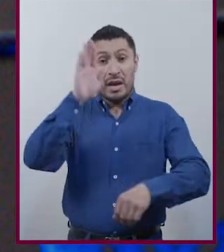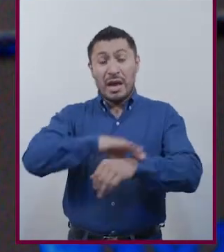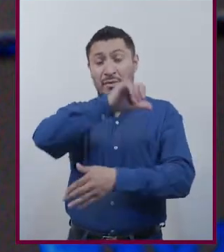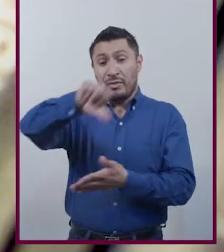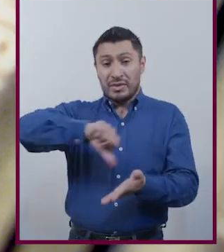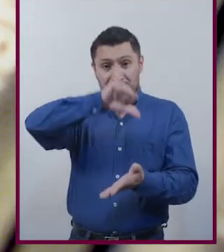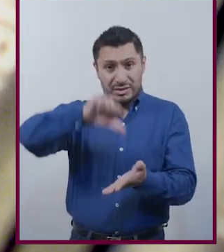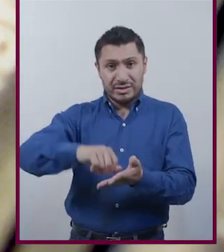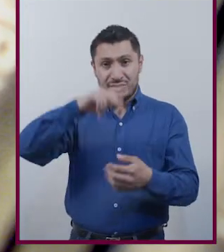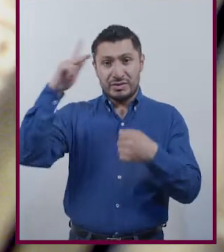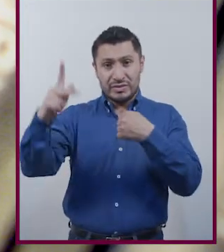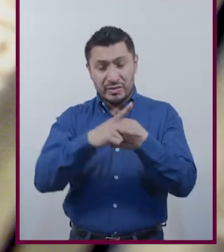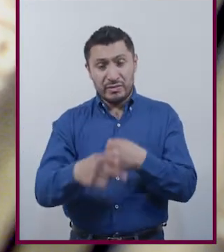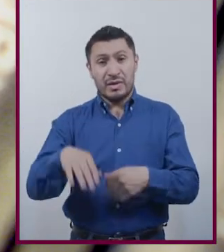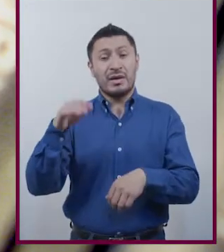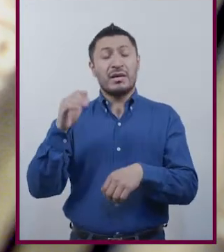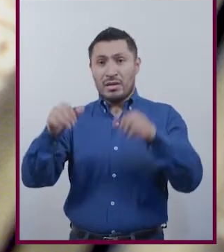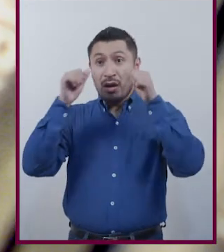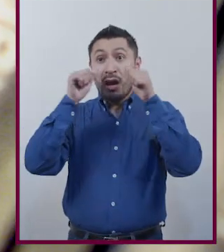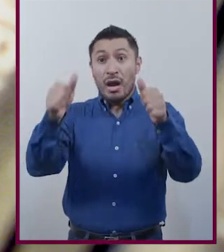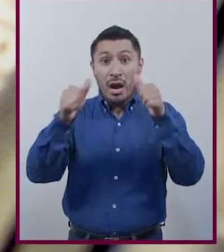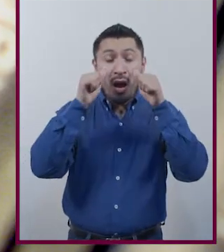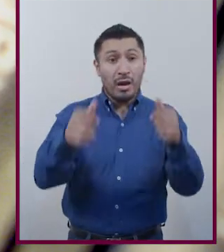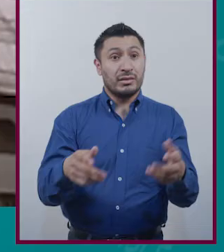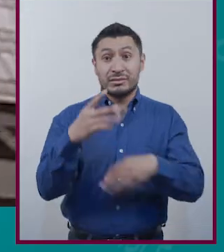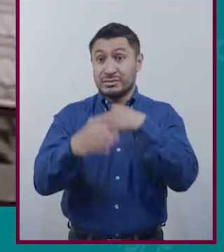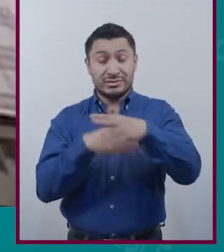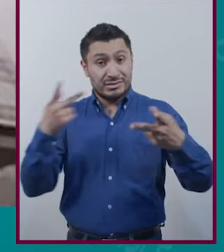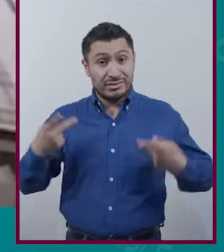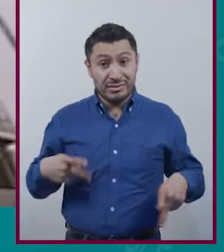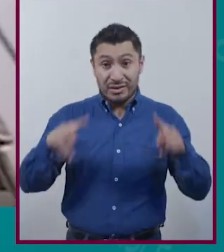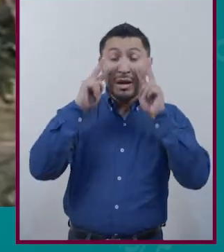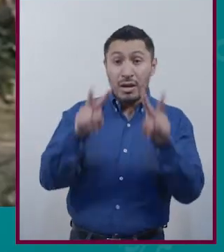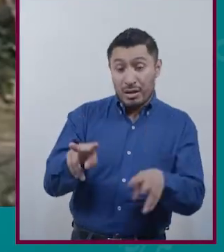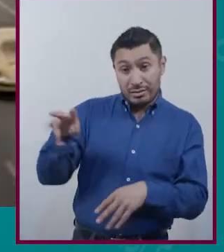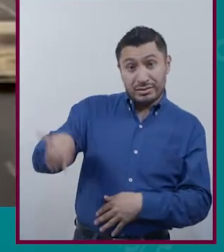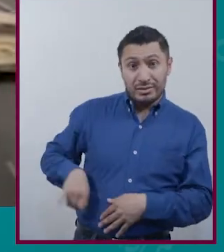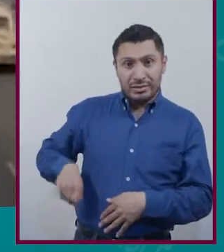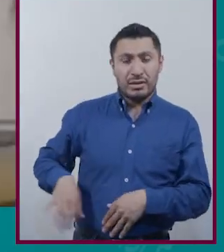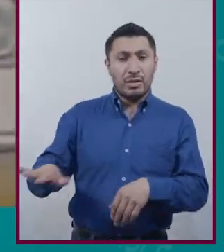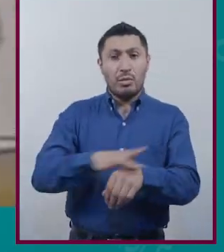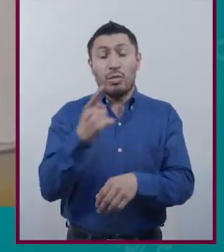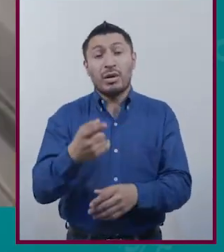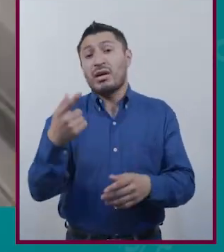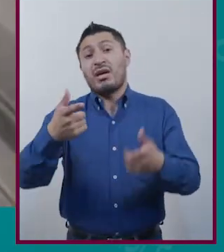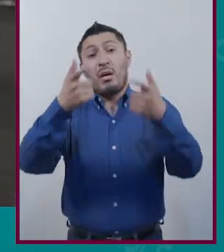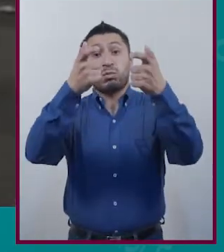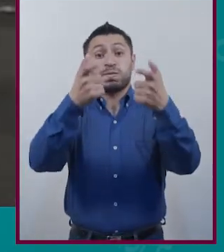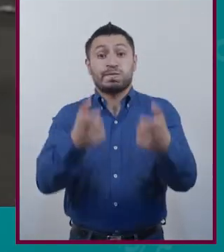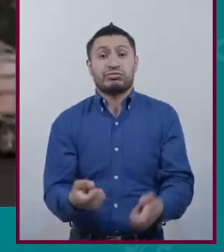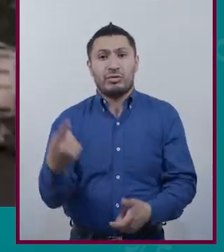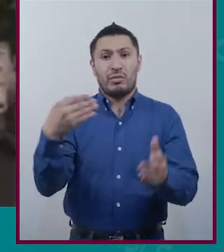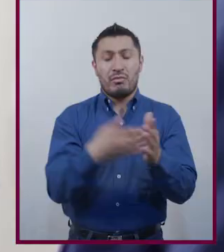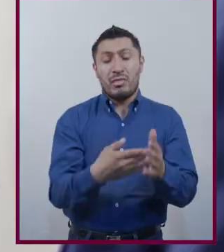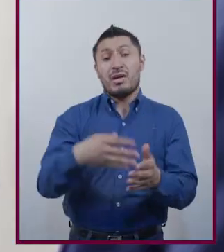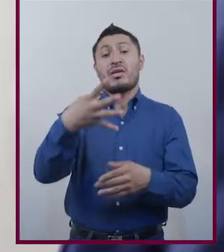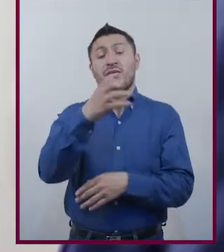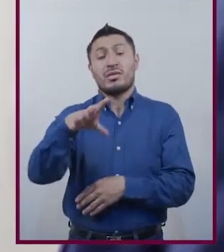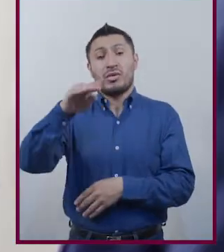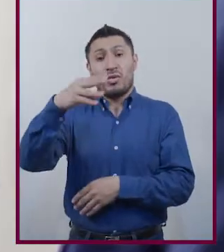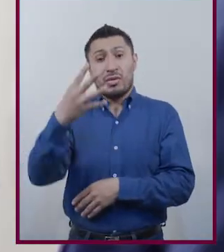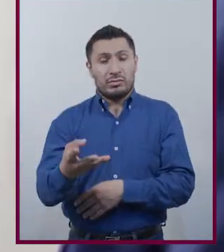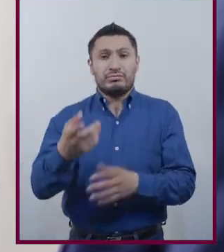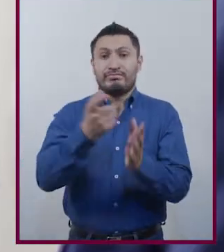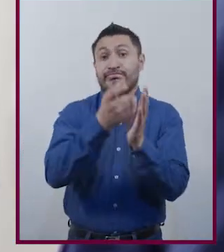del país, llamando la atención de propios y extraños. Debido a la crisis económica en 1994, las